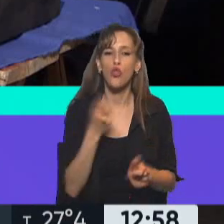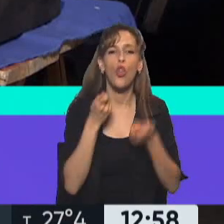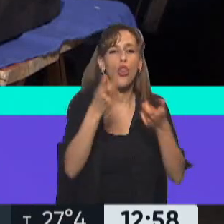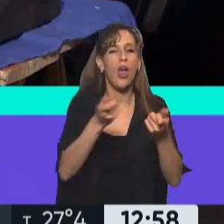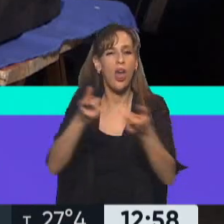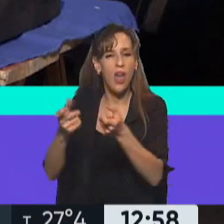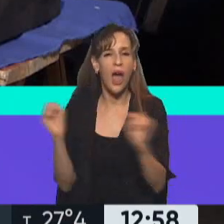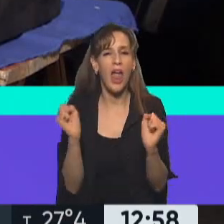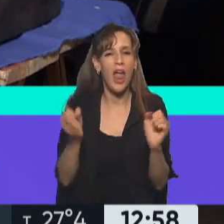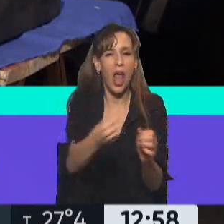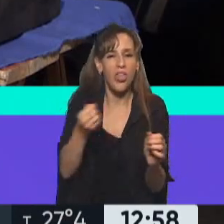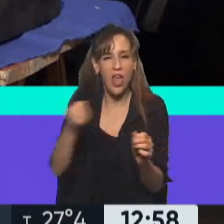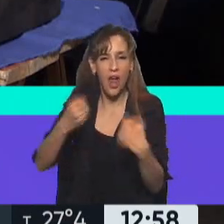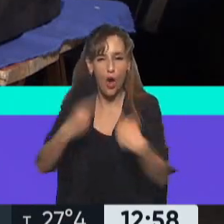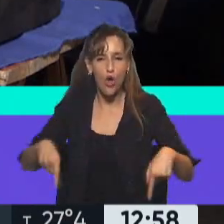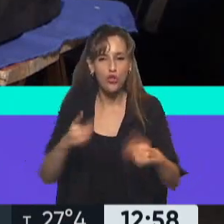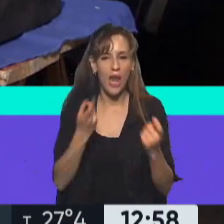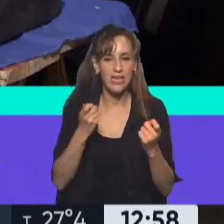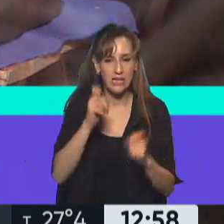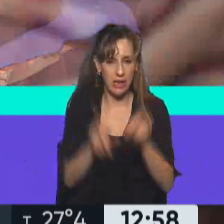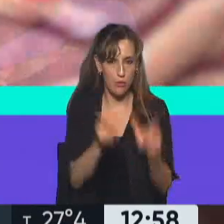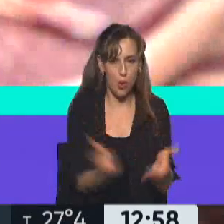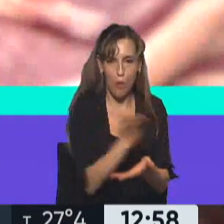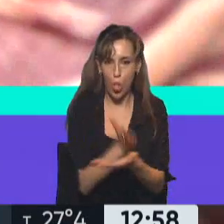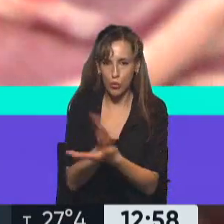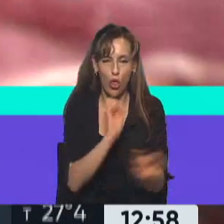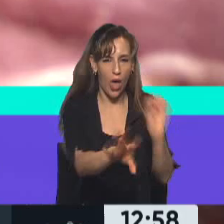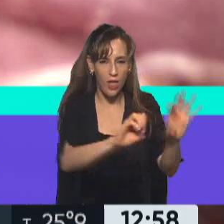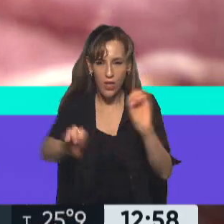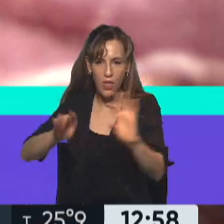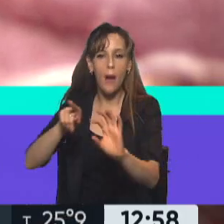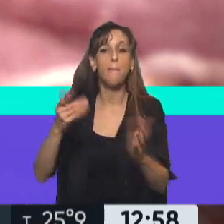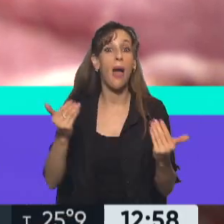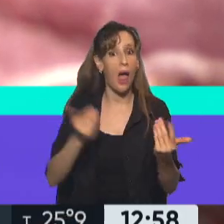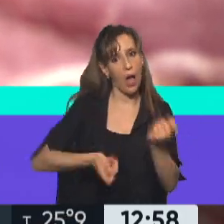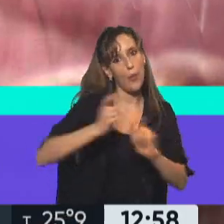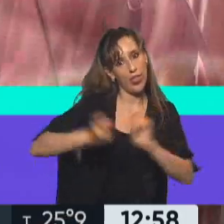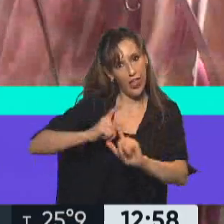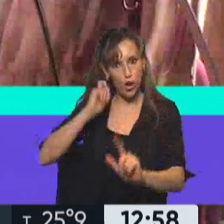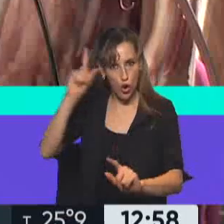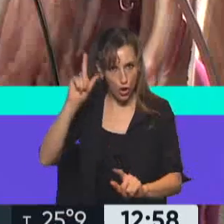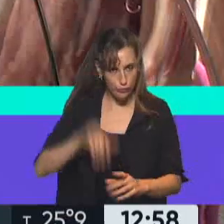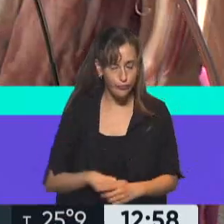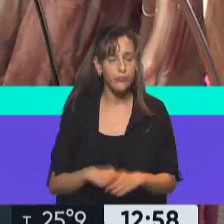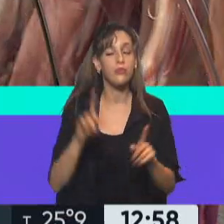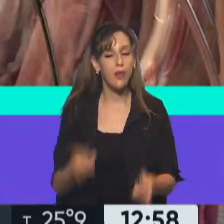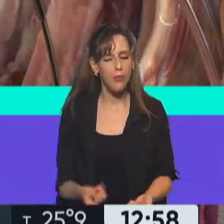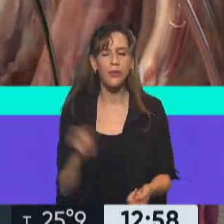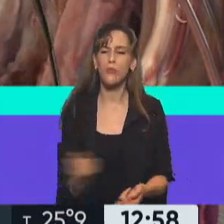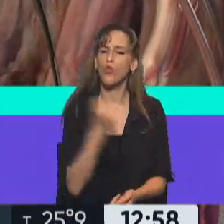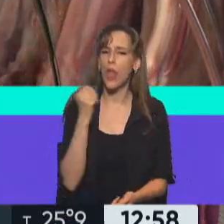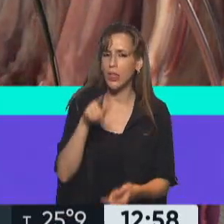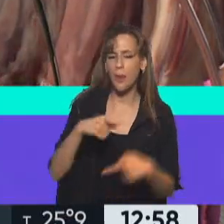heladeras, con lo que necesita el productor para poder comercializar sus productos, sino también en un entramado muy